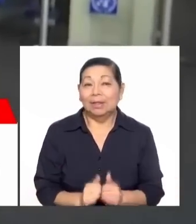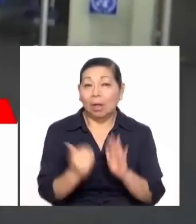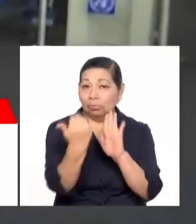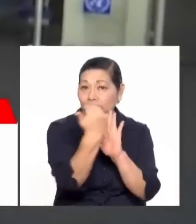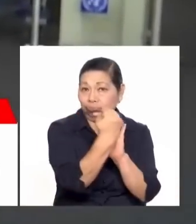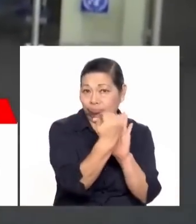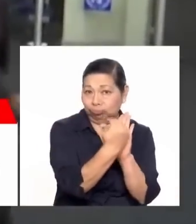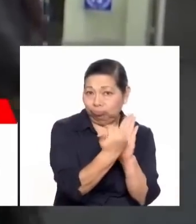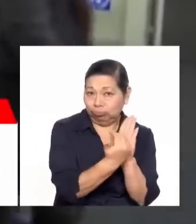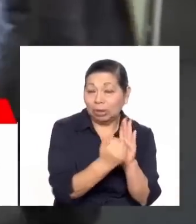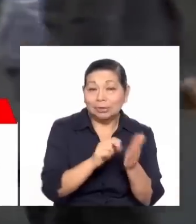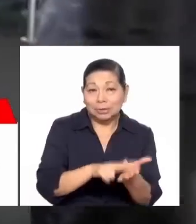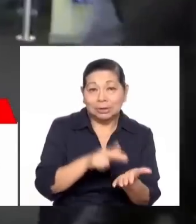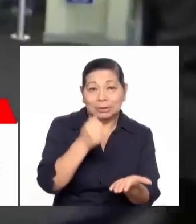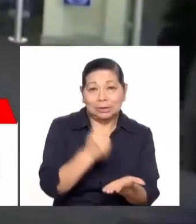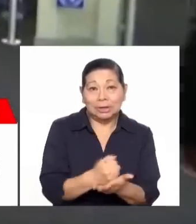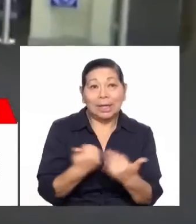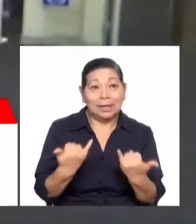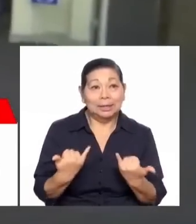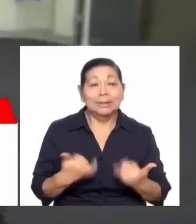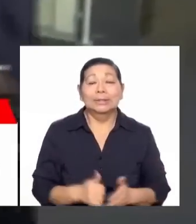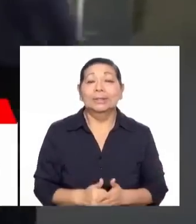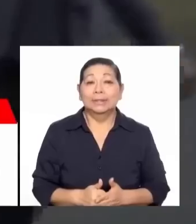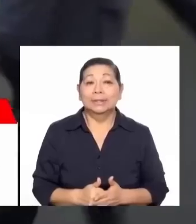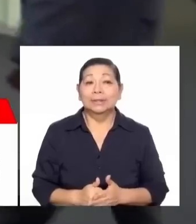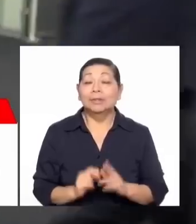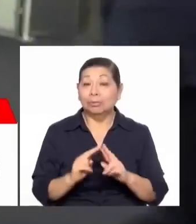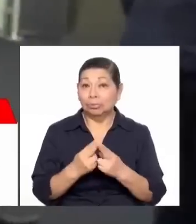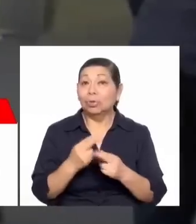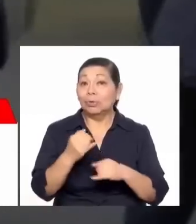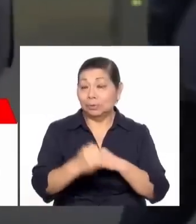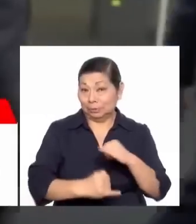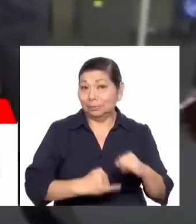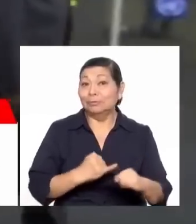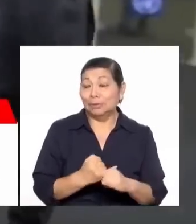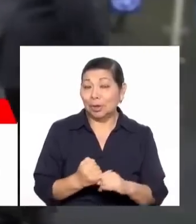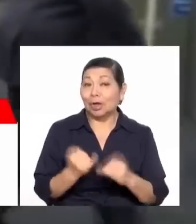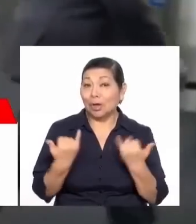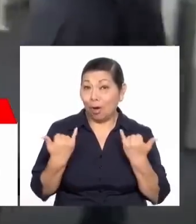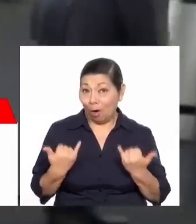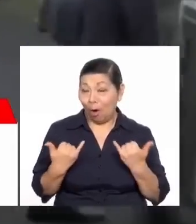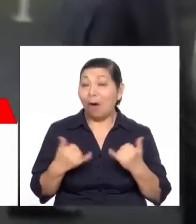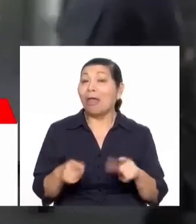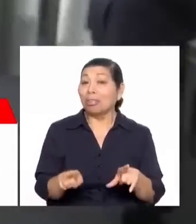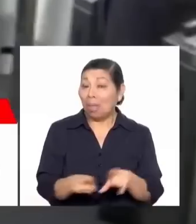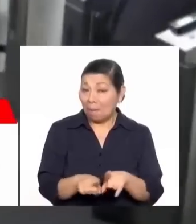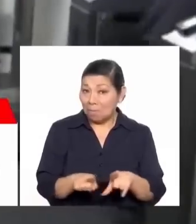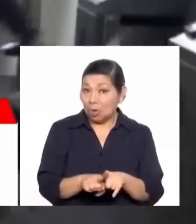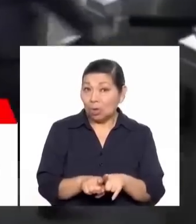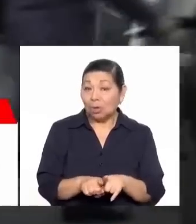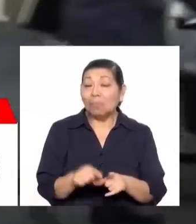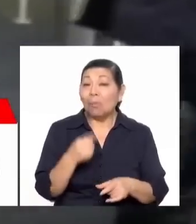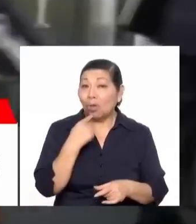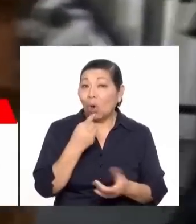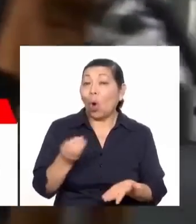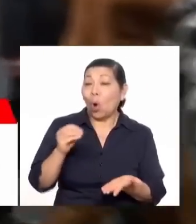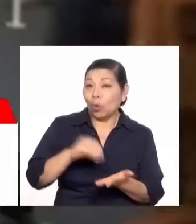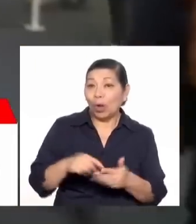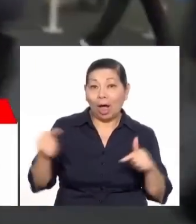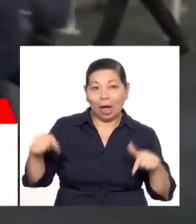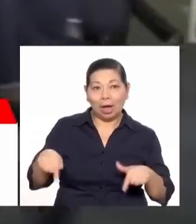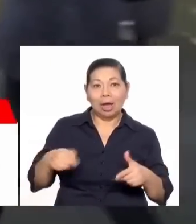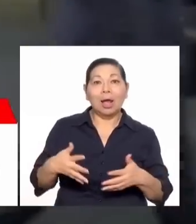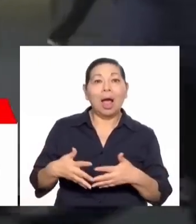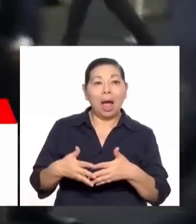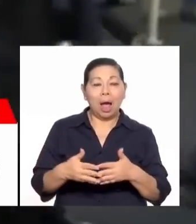agenda que se aprobó en ese evento internacional y que el día de hoy se va a ratificar acá ante